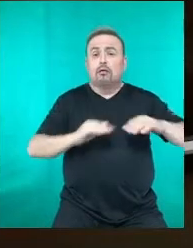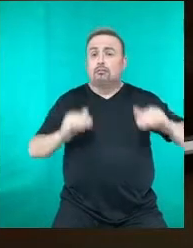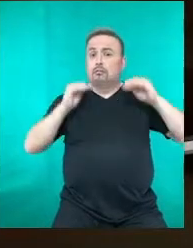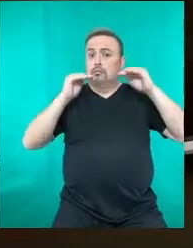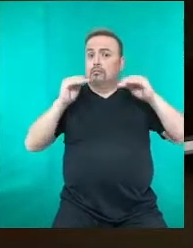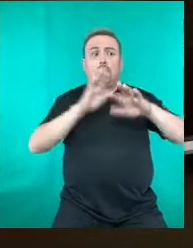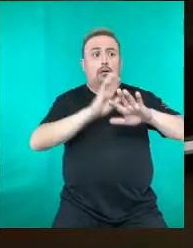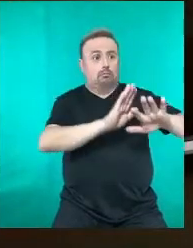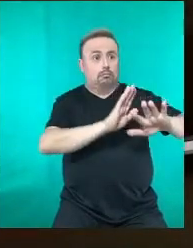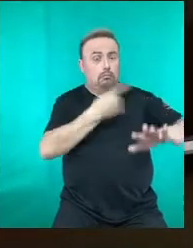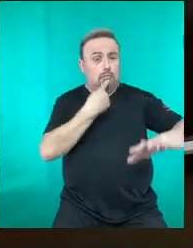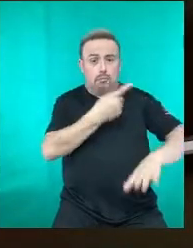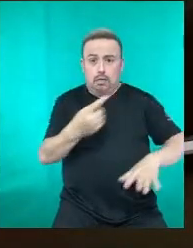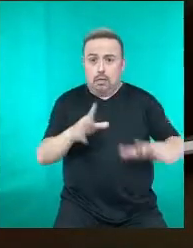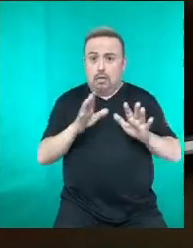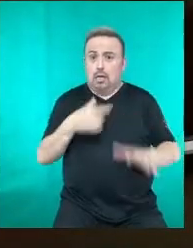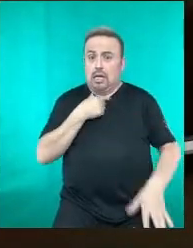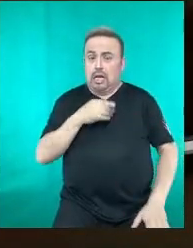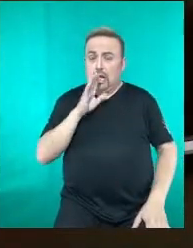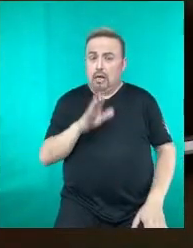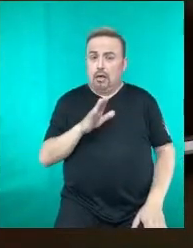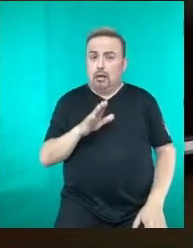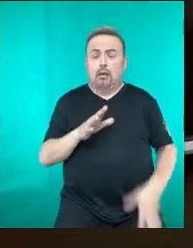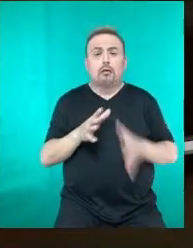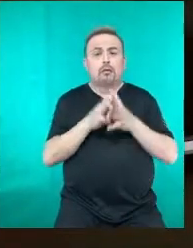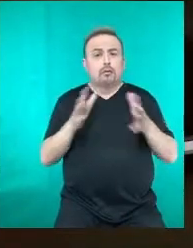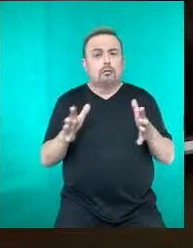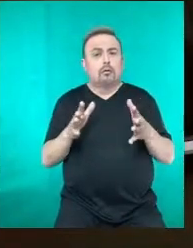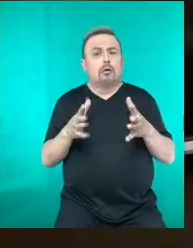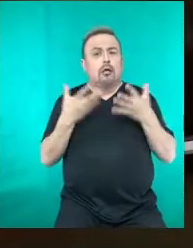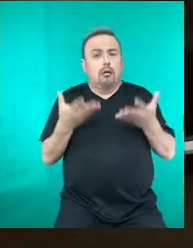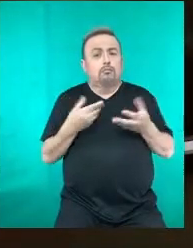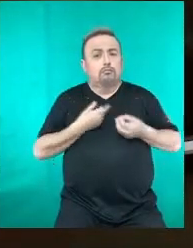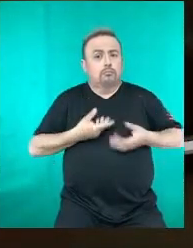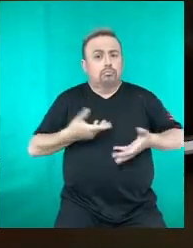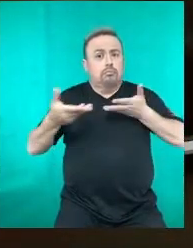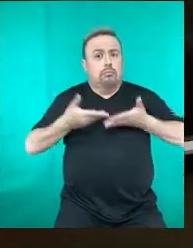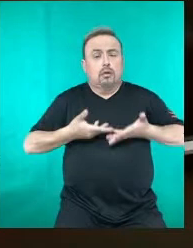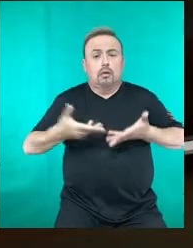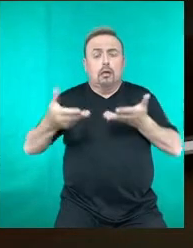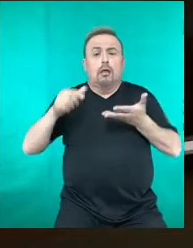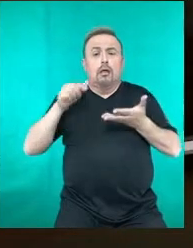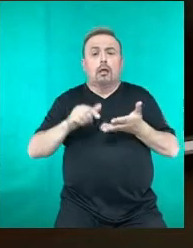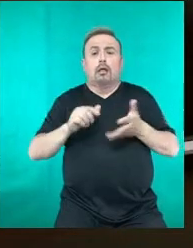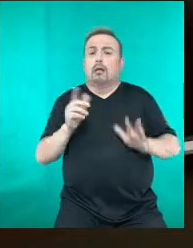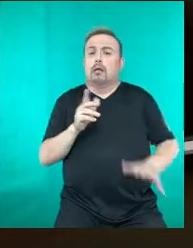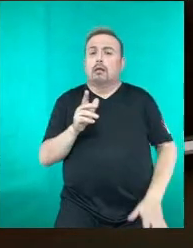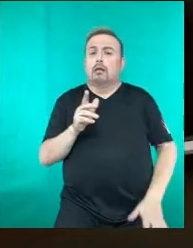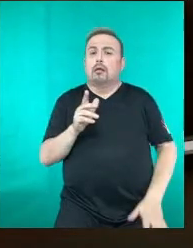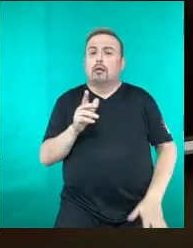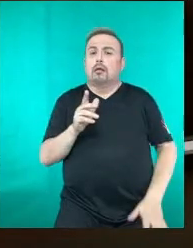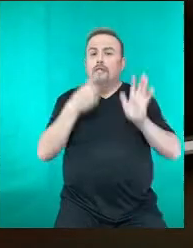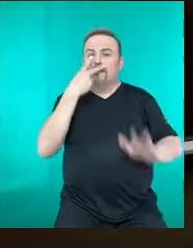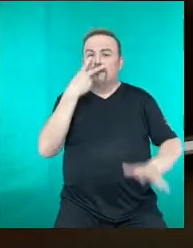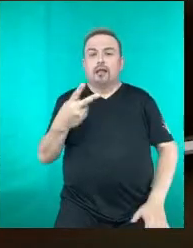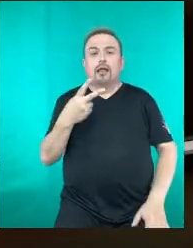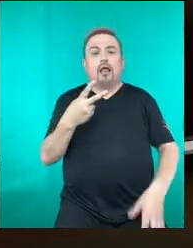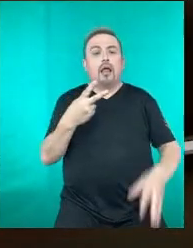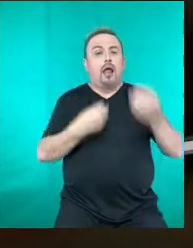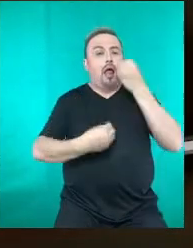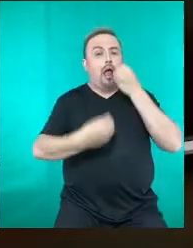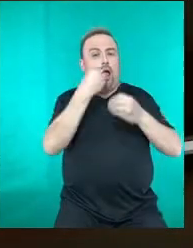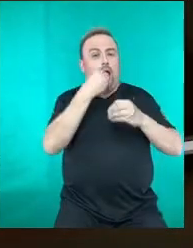señores, queremos ser potencia o queremos poder exportar, ¿no es cierto?, desde el punto de vista agroalimentario,